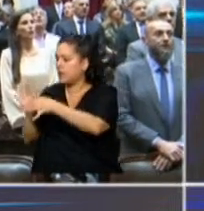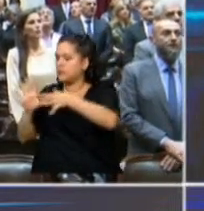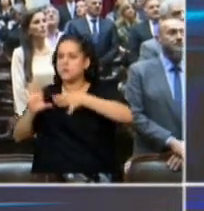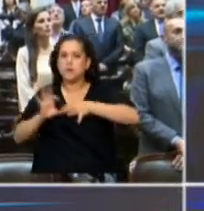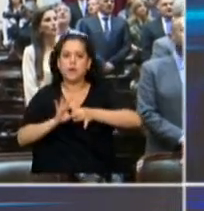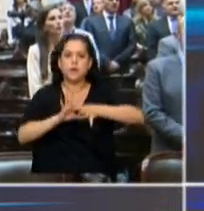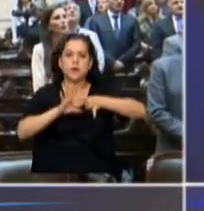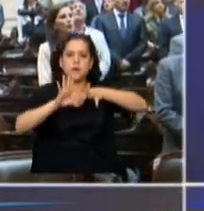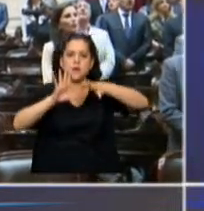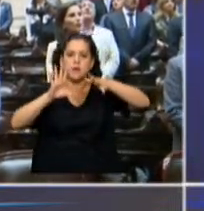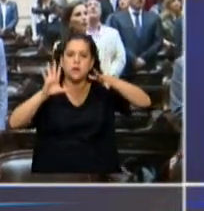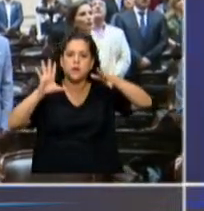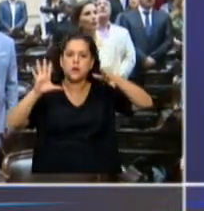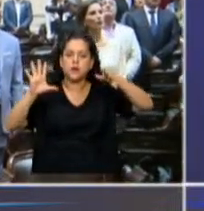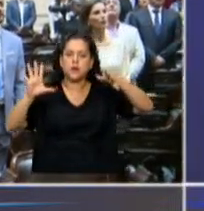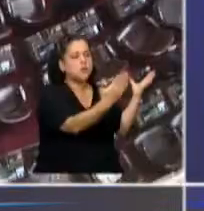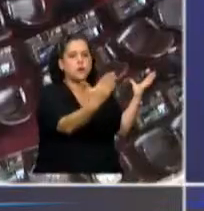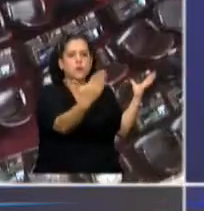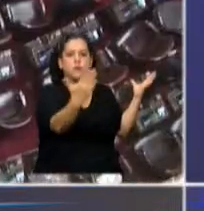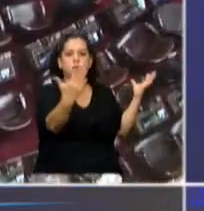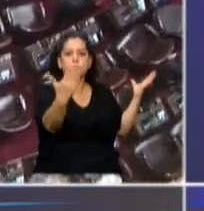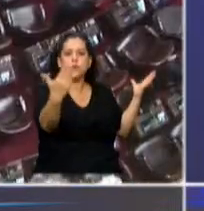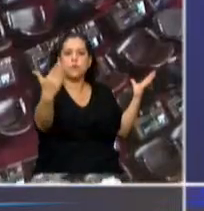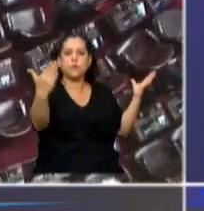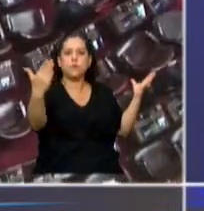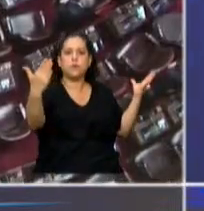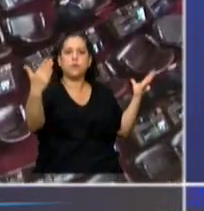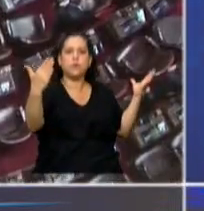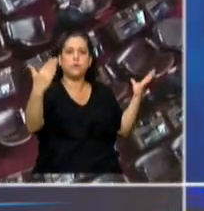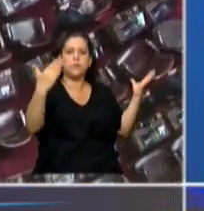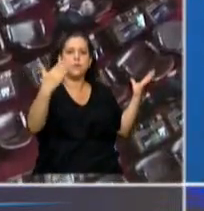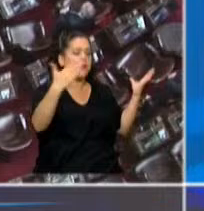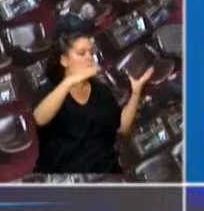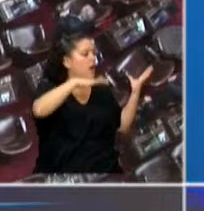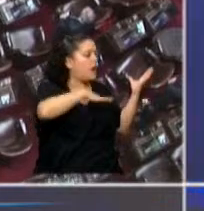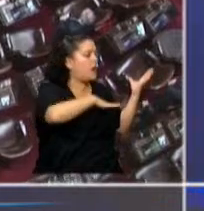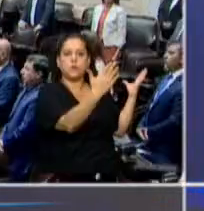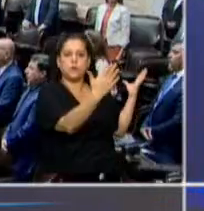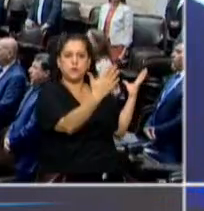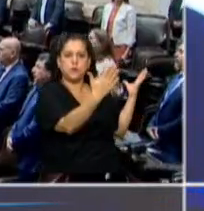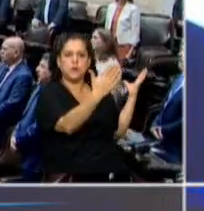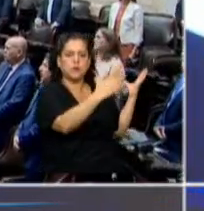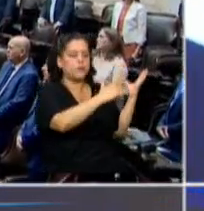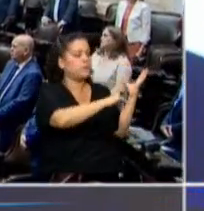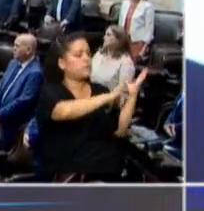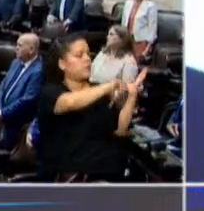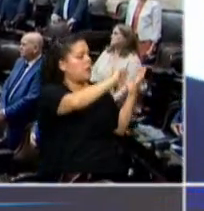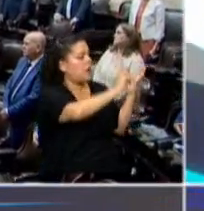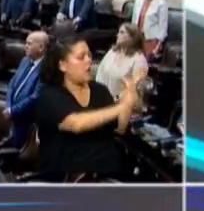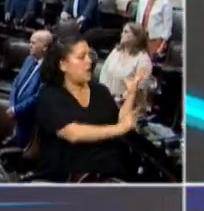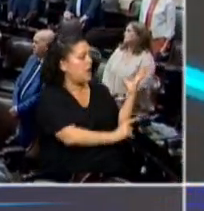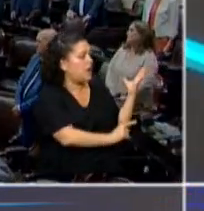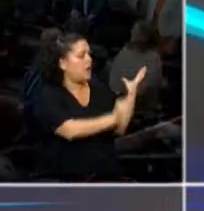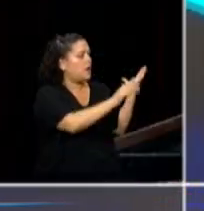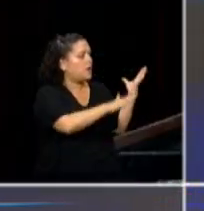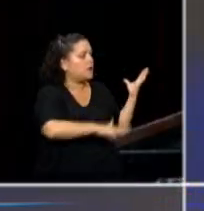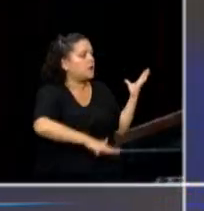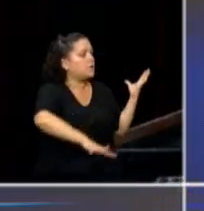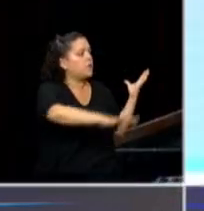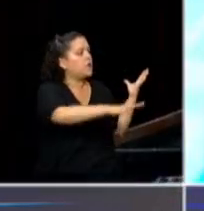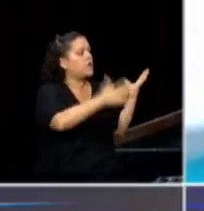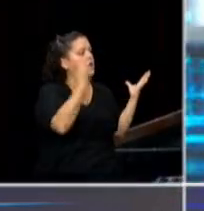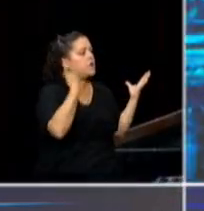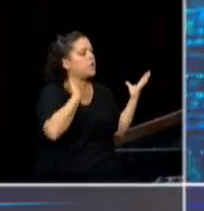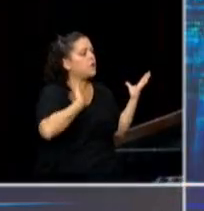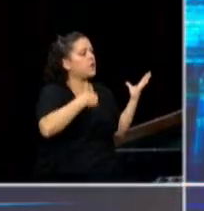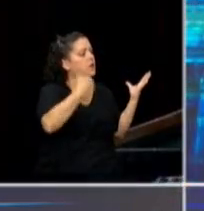ese debate que se dio para la aprobación final de la ley. Y la rosquita que hicieron, ¿no? Toda una rosquita para sorprender hoy, porque la verdad que